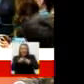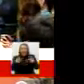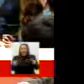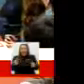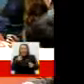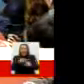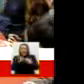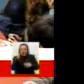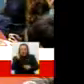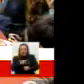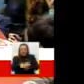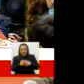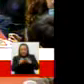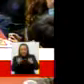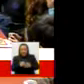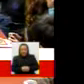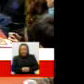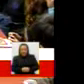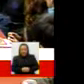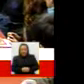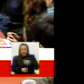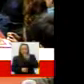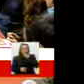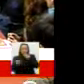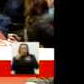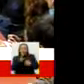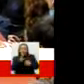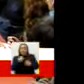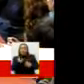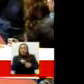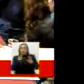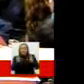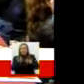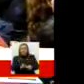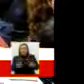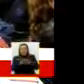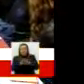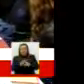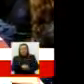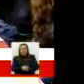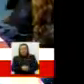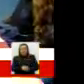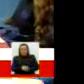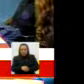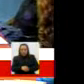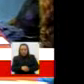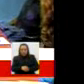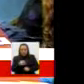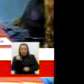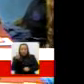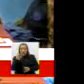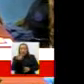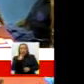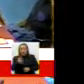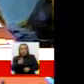que todos me escuchan. Hola, muchachos. Vamos a hablar ahora de un tema importante. ¿Terminaste tú? No, ¿arranco? Sí. No, yo solamente quería